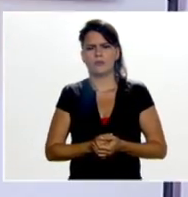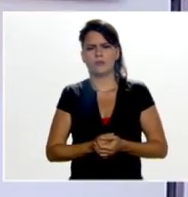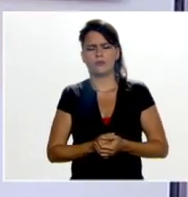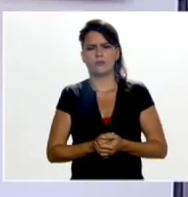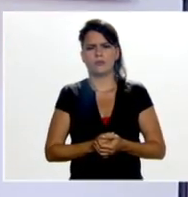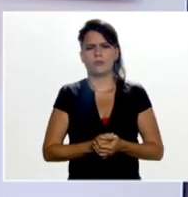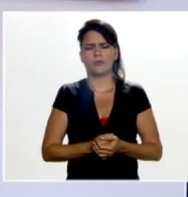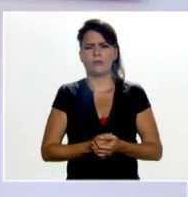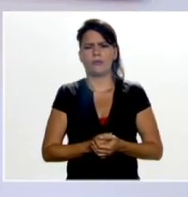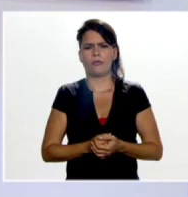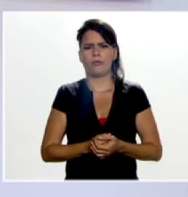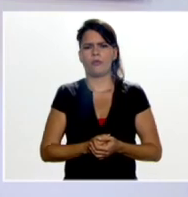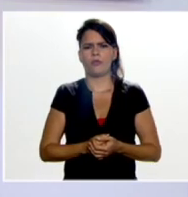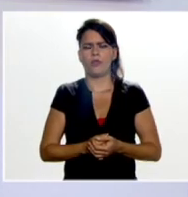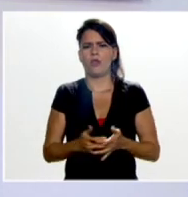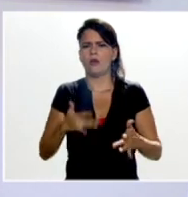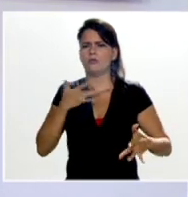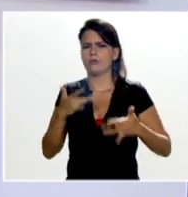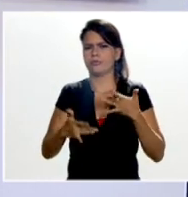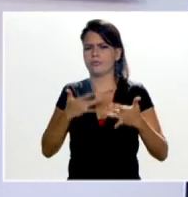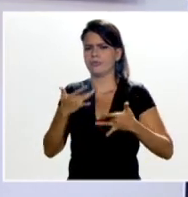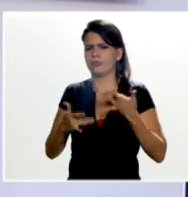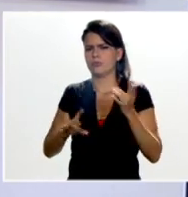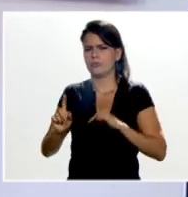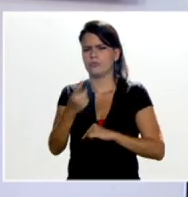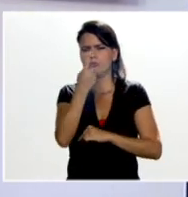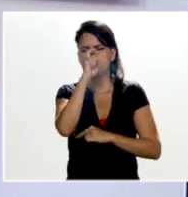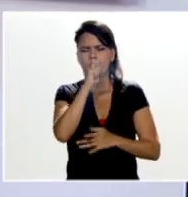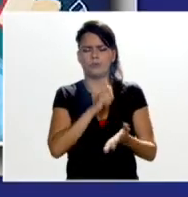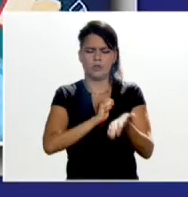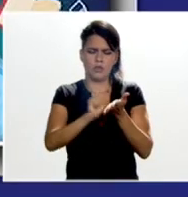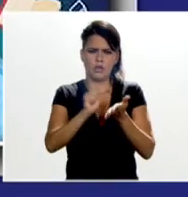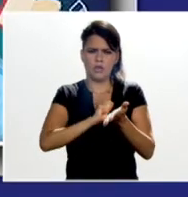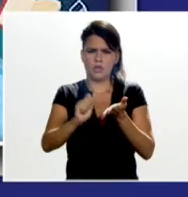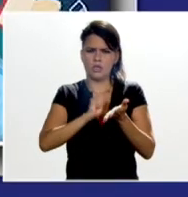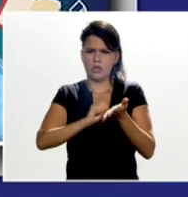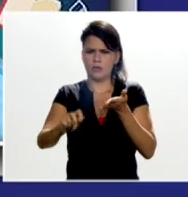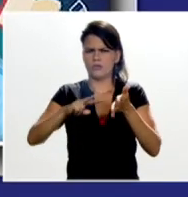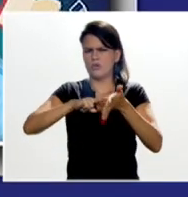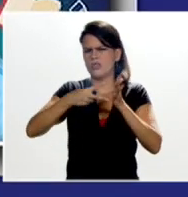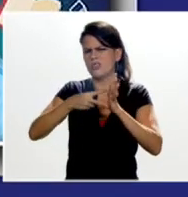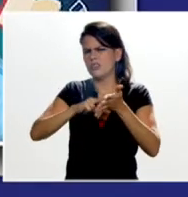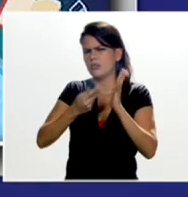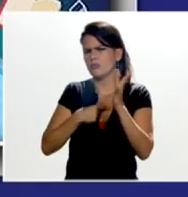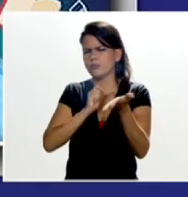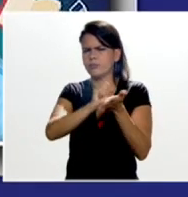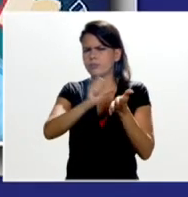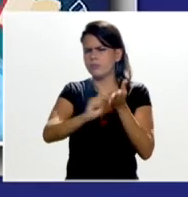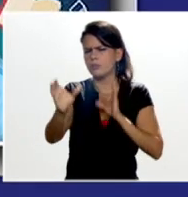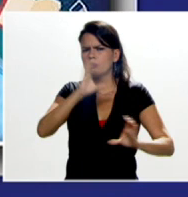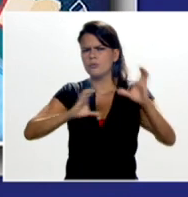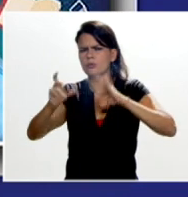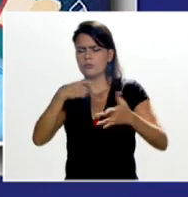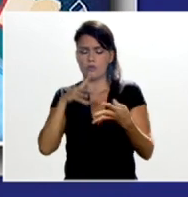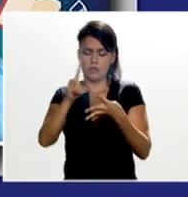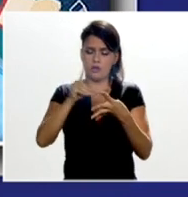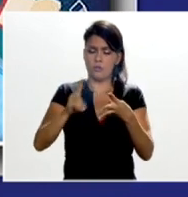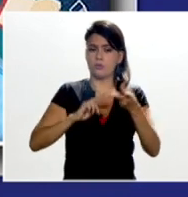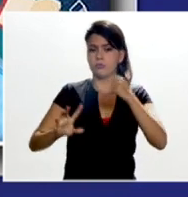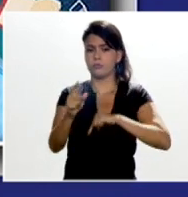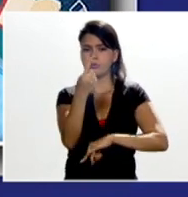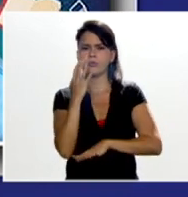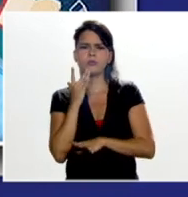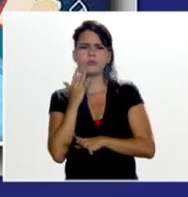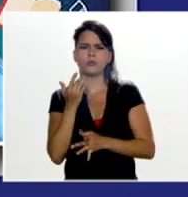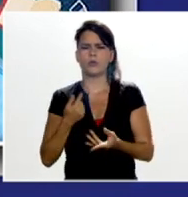con las actividades para primer año. Escribe el concepto de notación científica, describe un ejemplo de